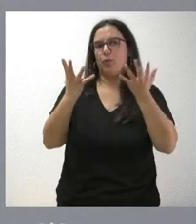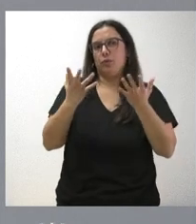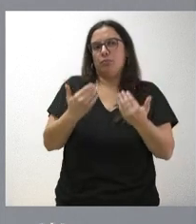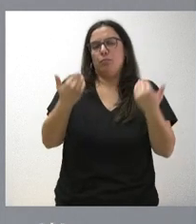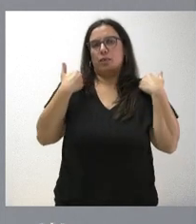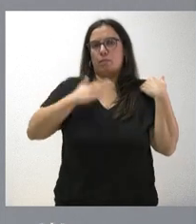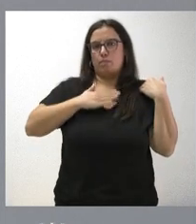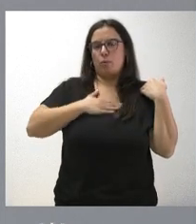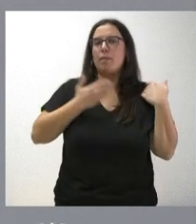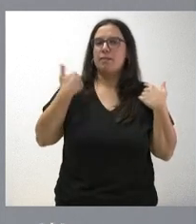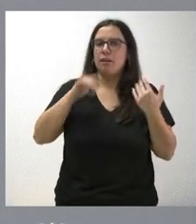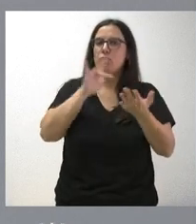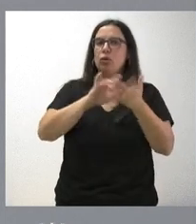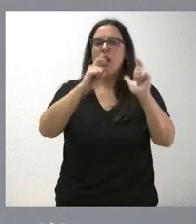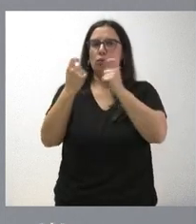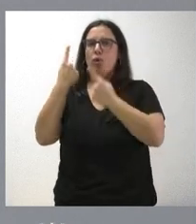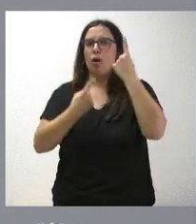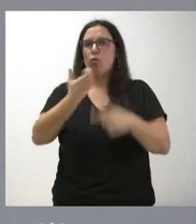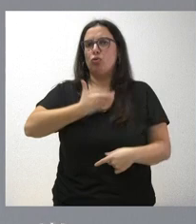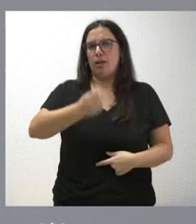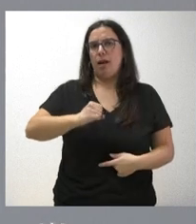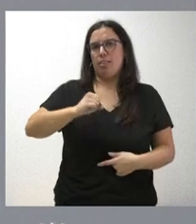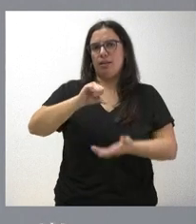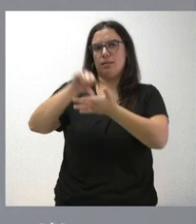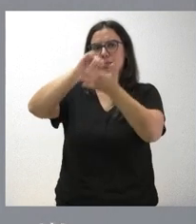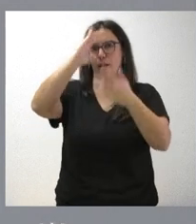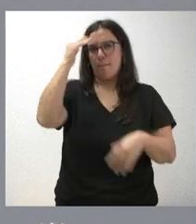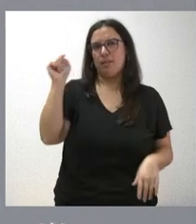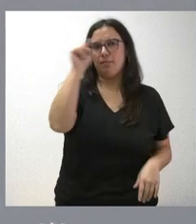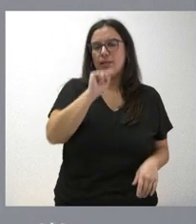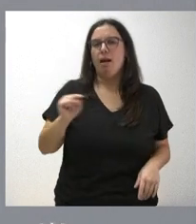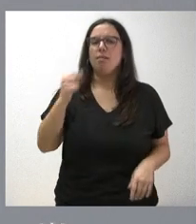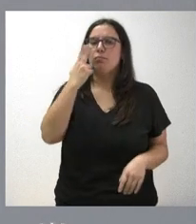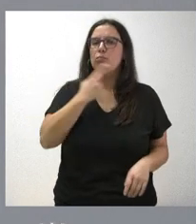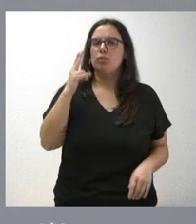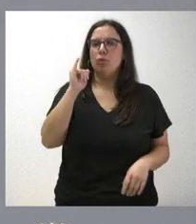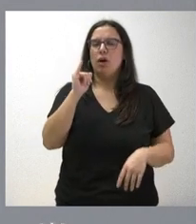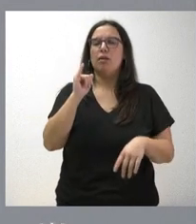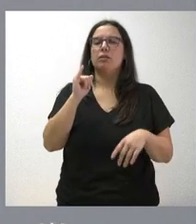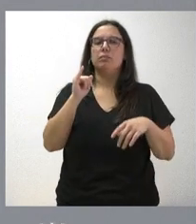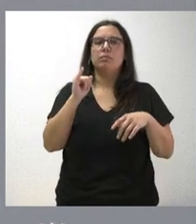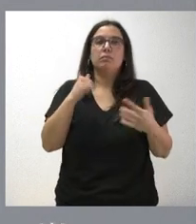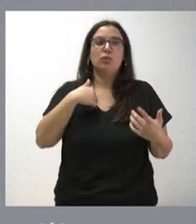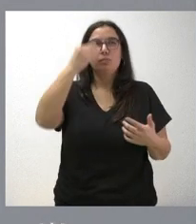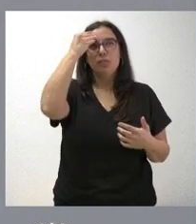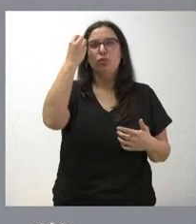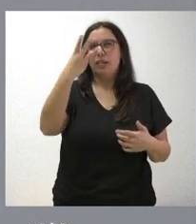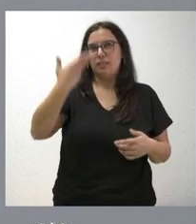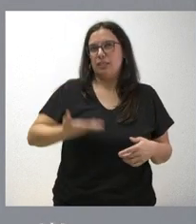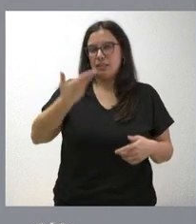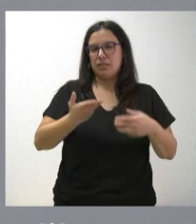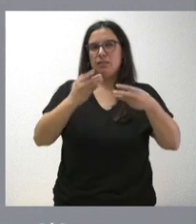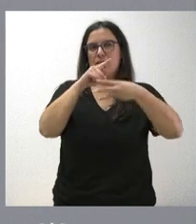ha tenido ya algunas reuniones con algunos alcaldes de capitales de provincia y les ha comprometido el soterramiento yo creo que son tres fundamentalmente